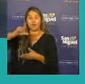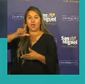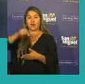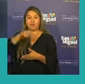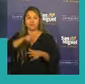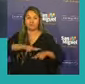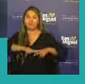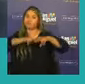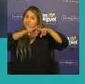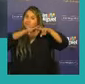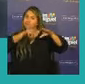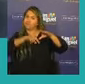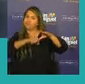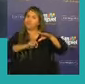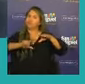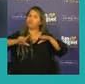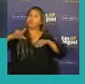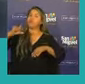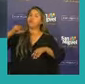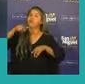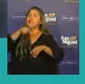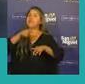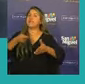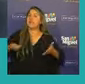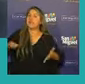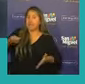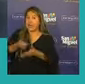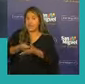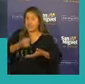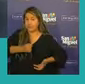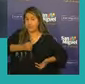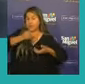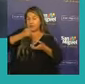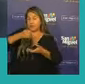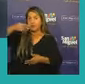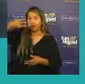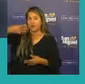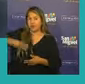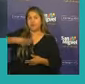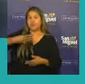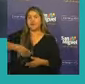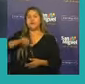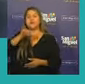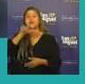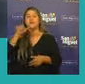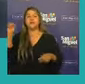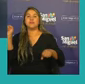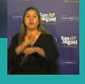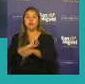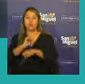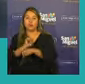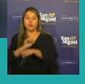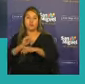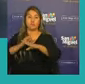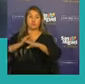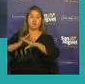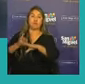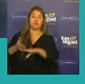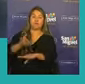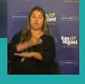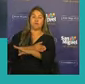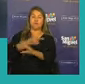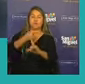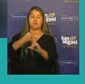porque esta inversión fue netamente municipal. Son 6 autos de prevención más